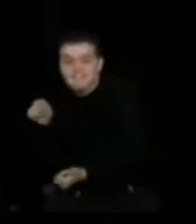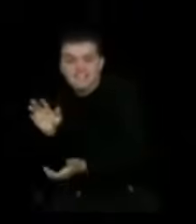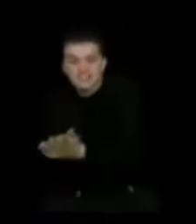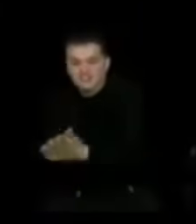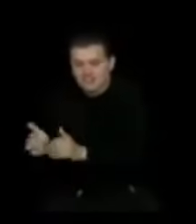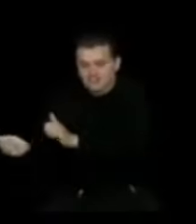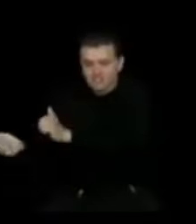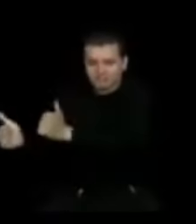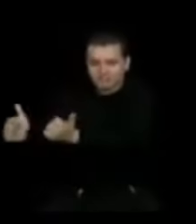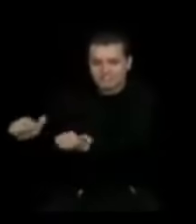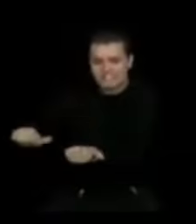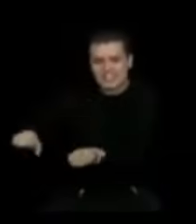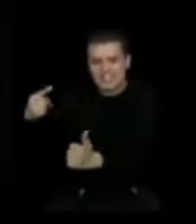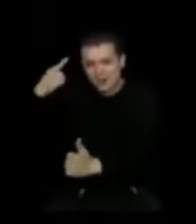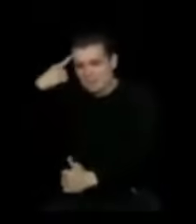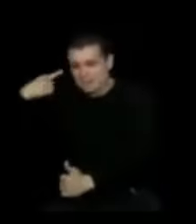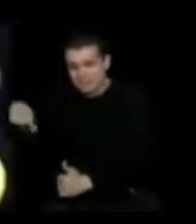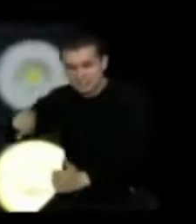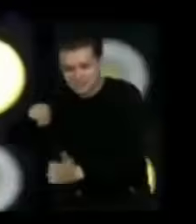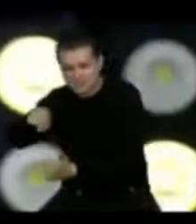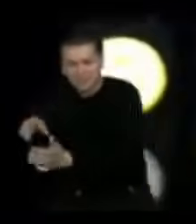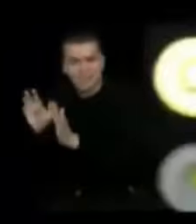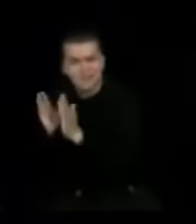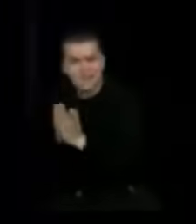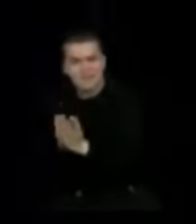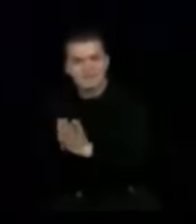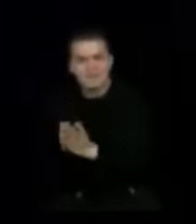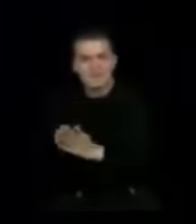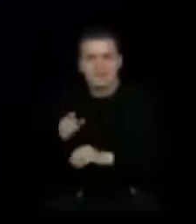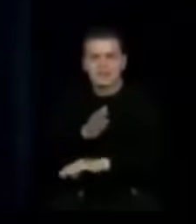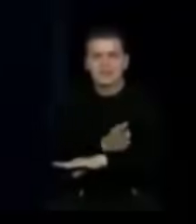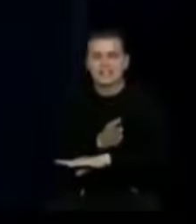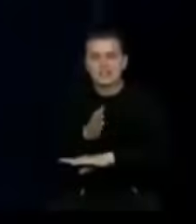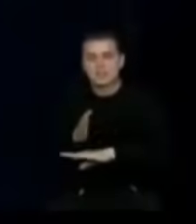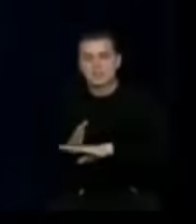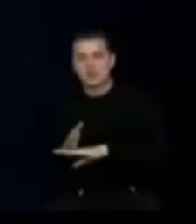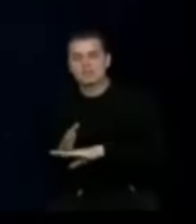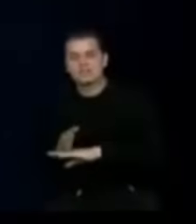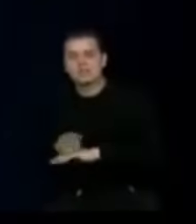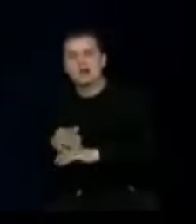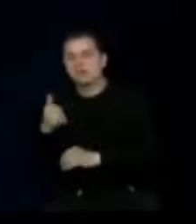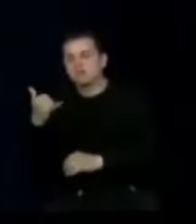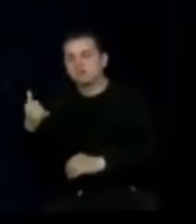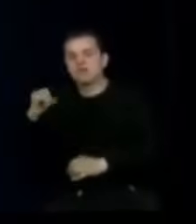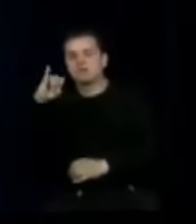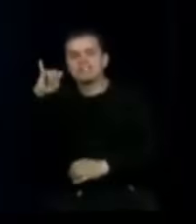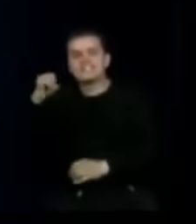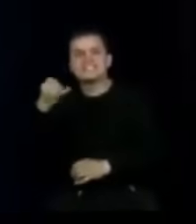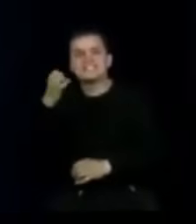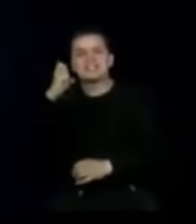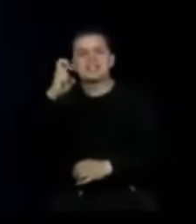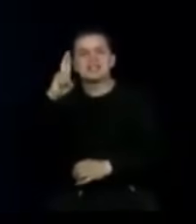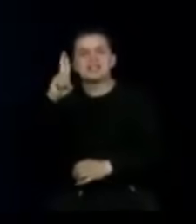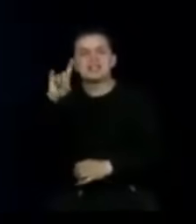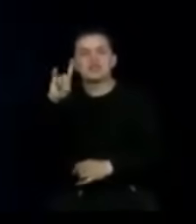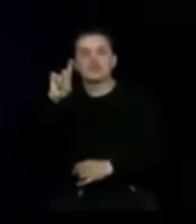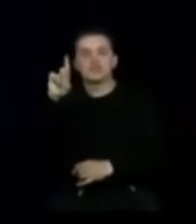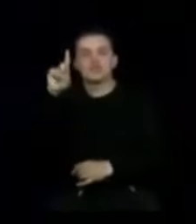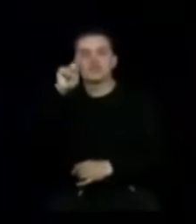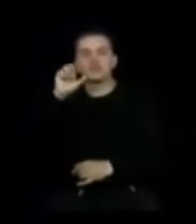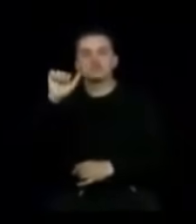Jordán. Unos días después estábamos en Jerusalén. Y fuimos a una